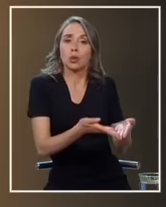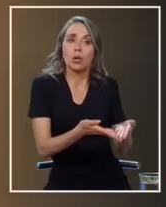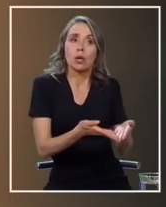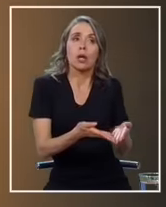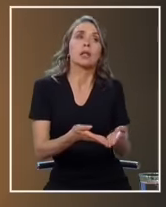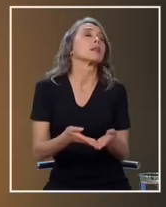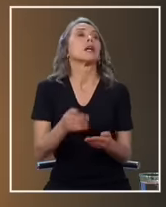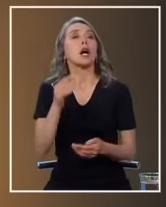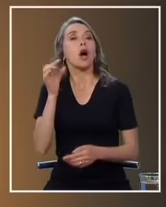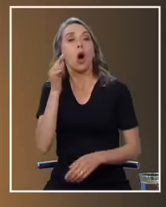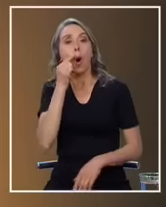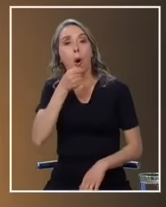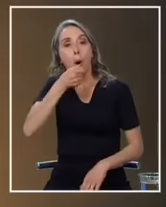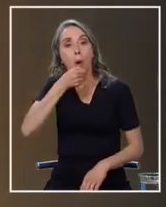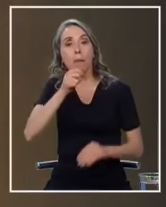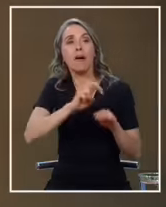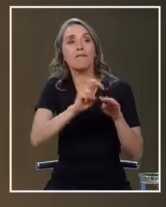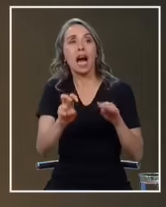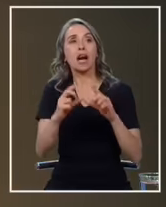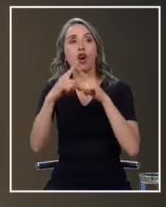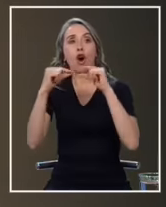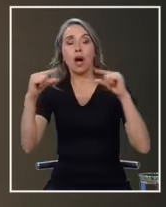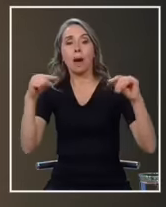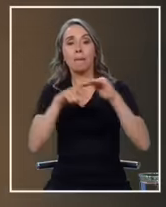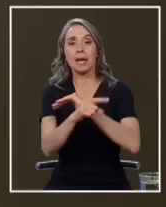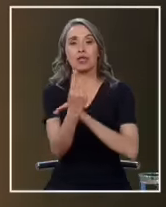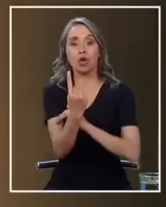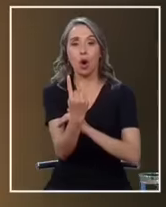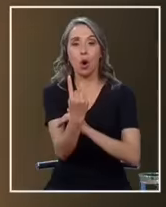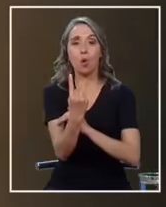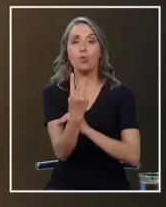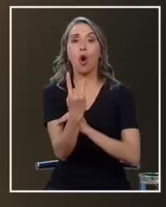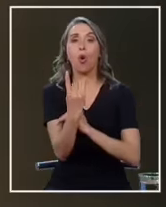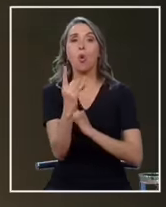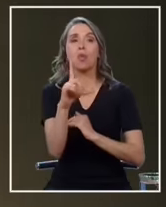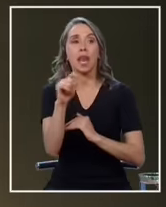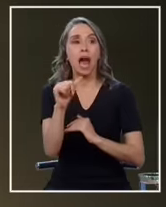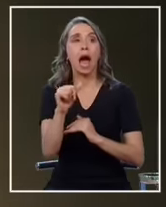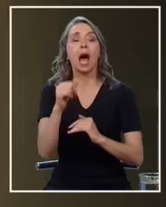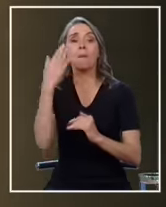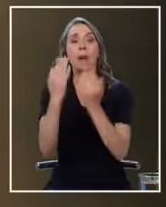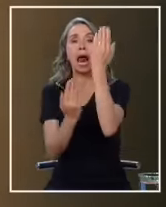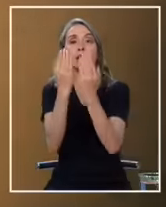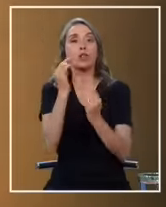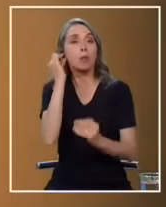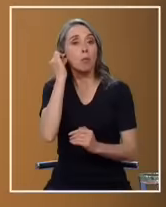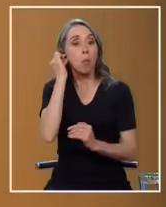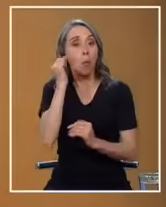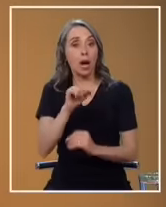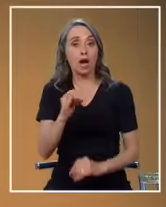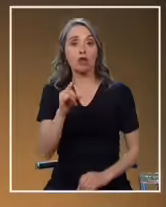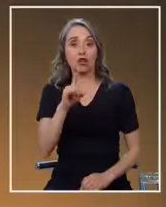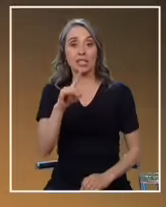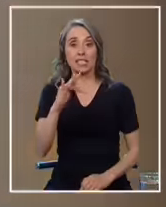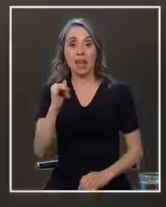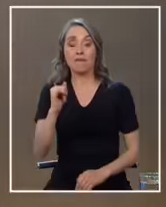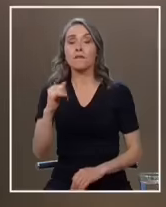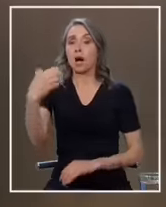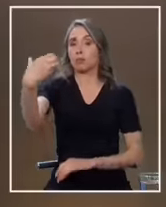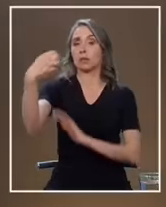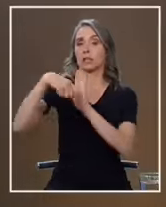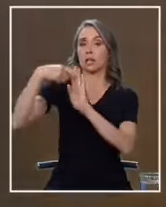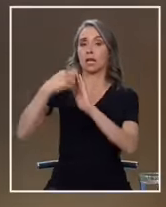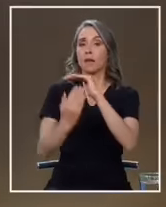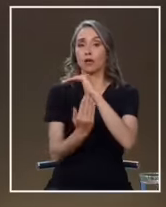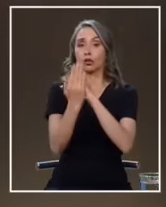Nos bajamos en la estación U, la línea 1, y estaba malo el ascensor para salir. Es parte del video que Josefa compartió en redes sociales